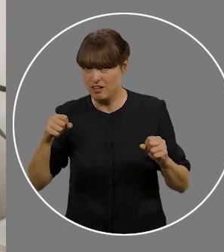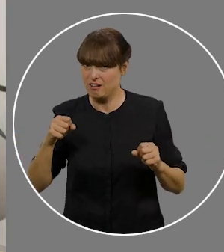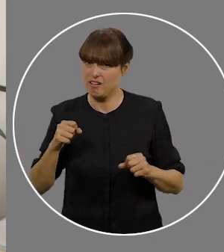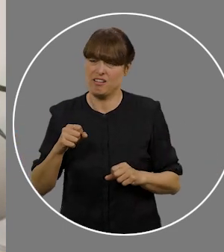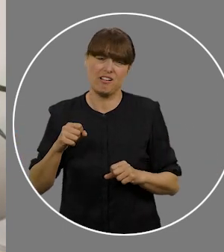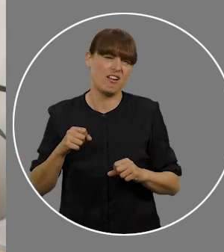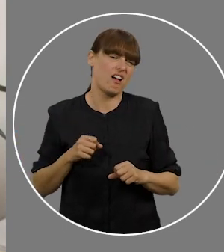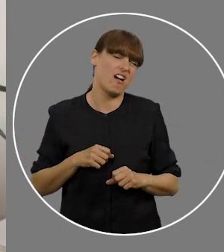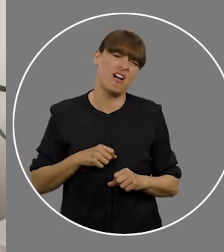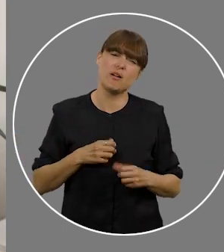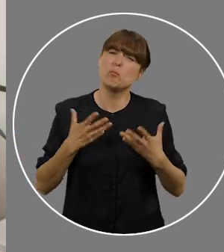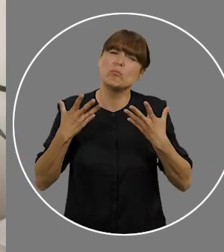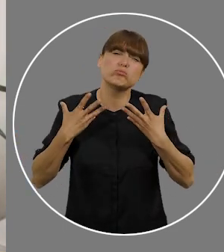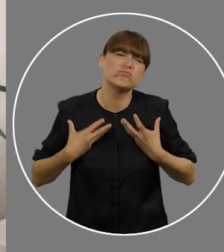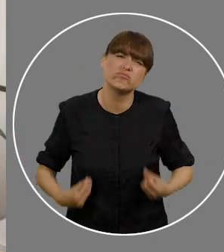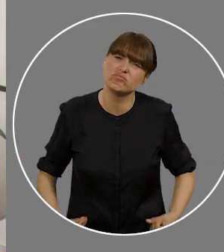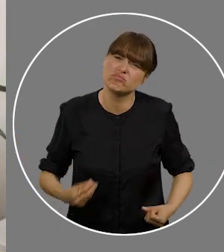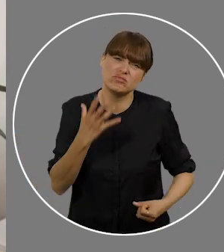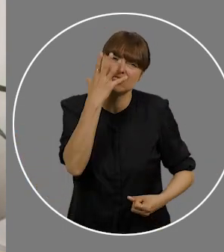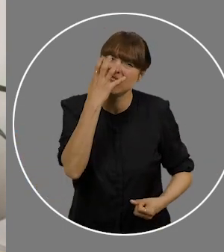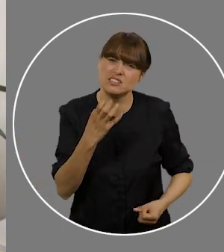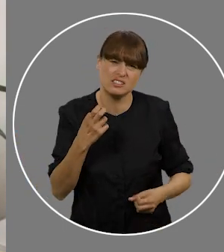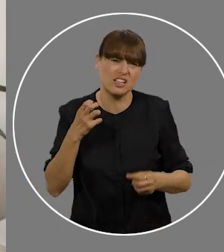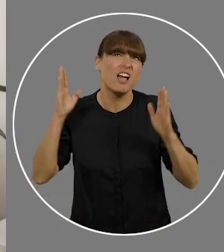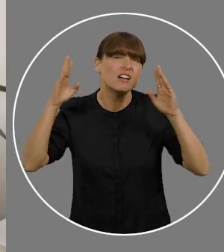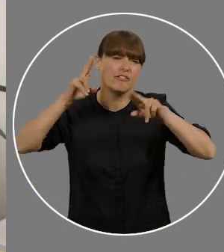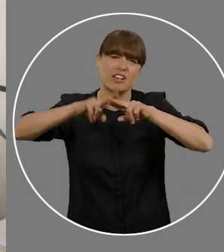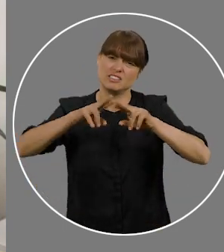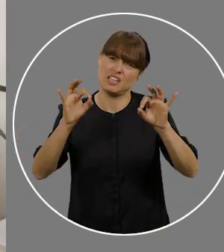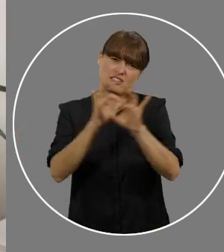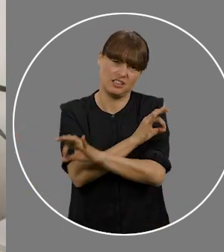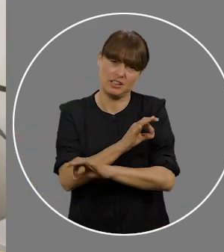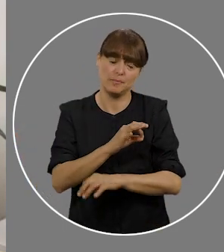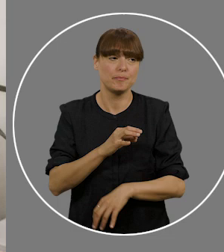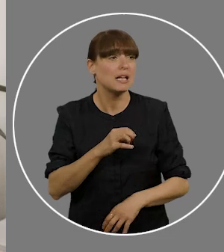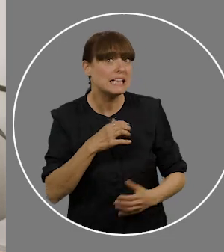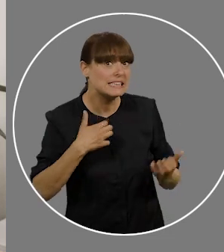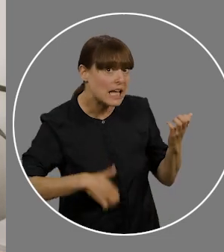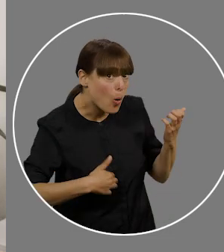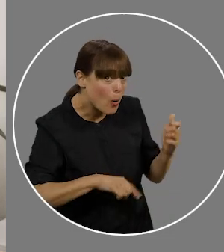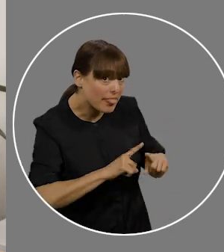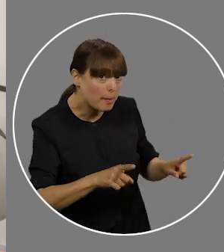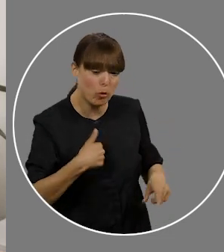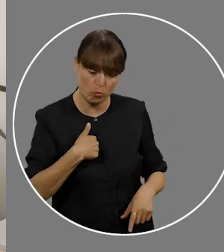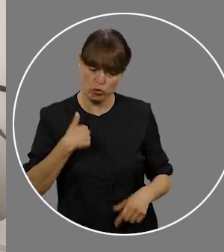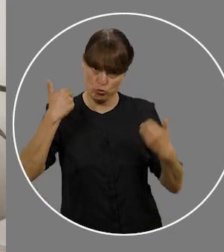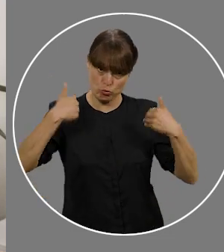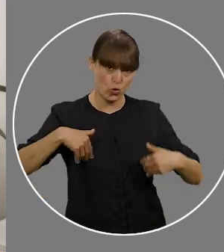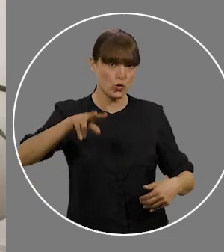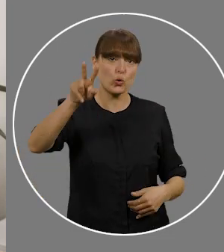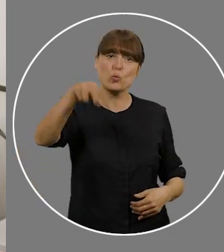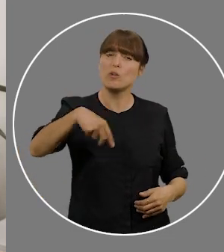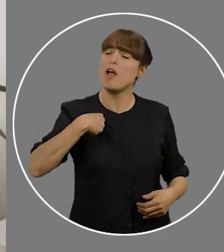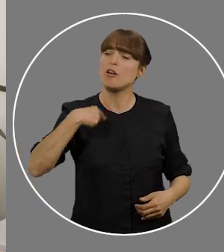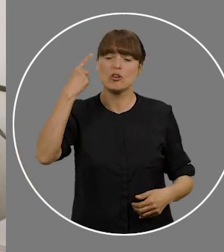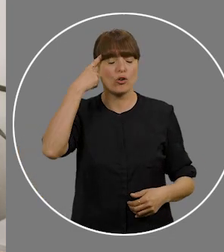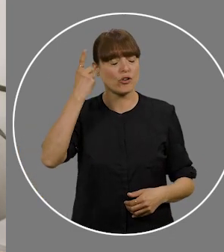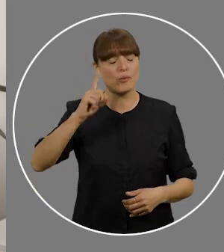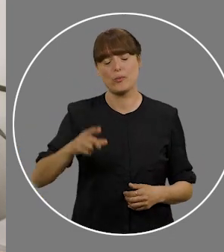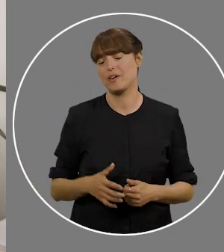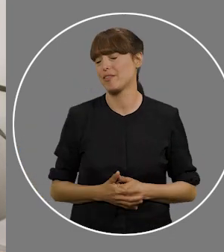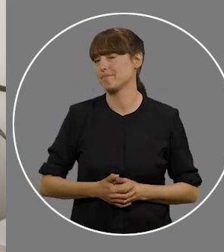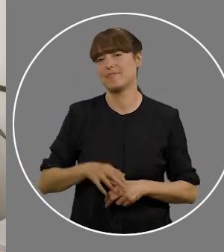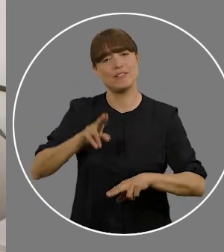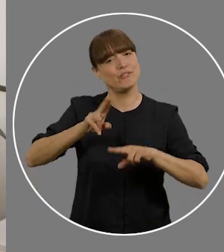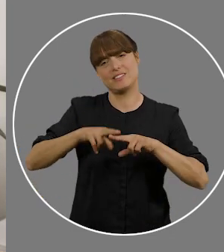estábamos. Vivir de esa manera no piensa en fiesta. Ya, pero quizá no sé, por San Juan no tampoco. No. Yo por lo